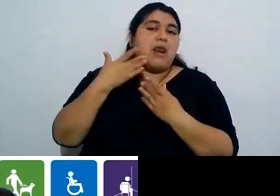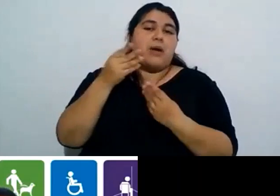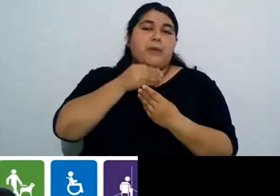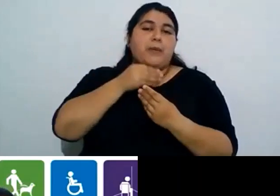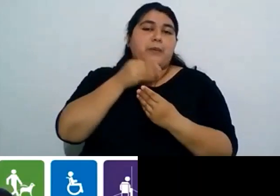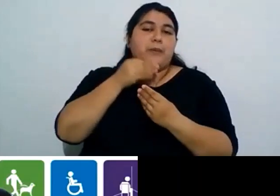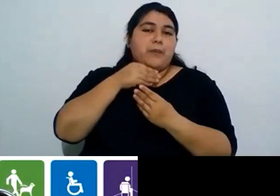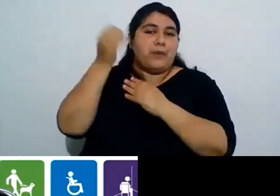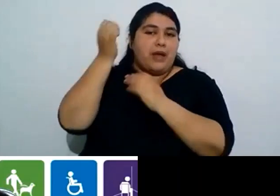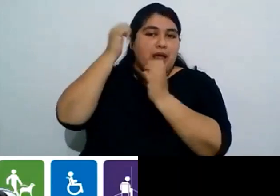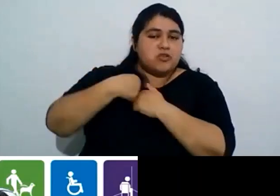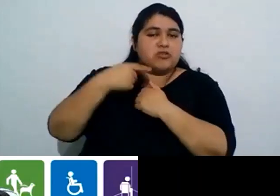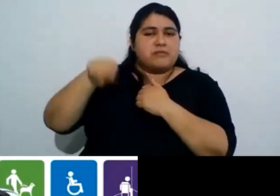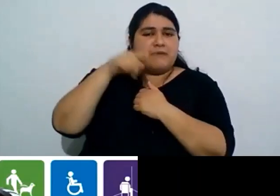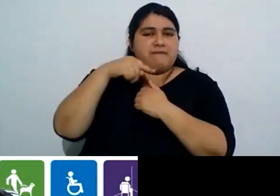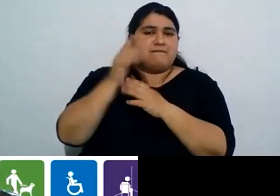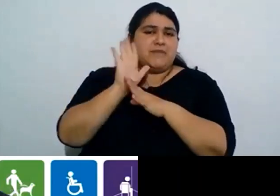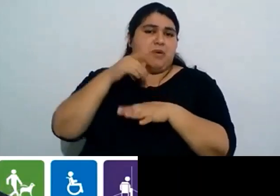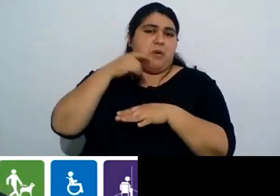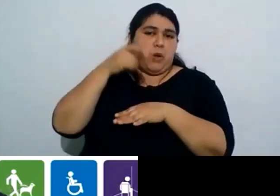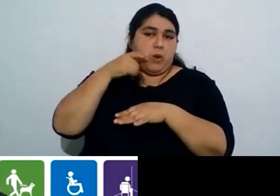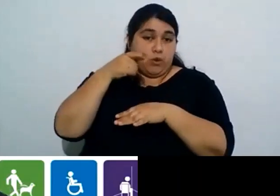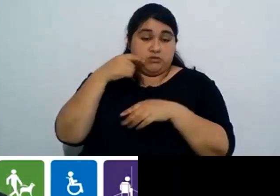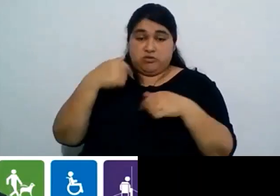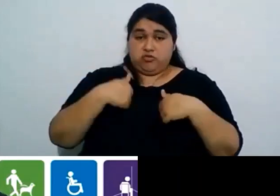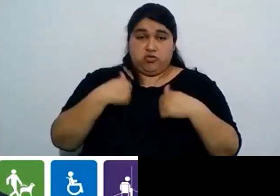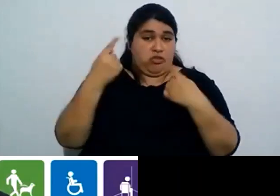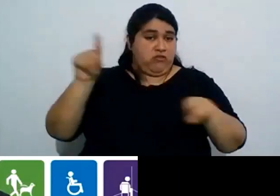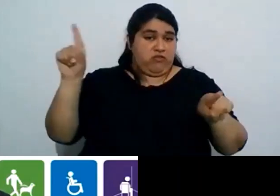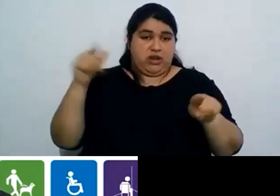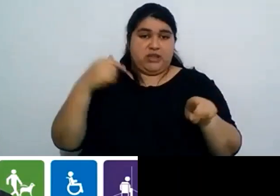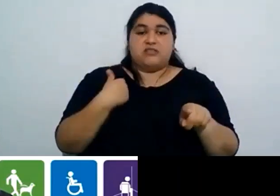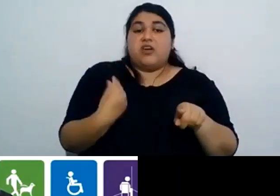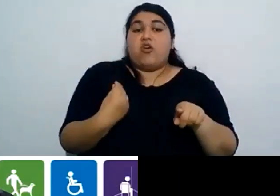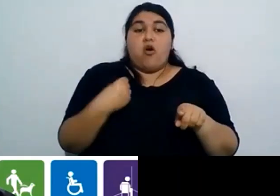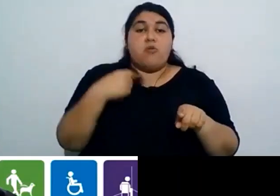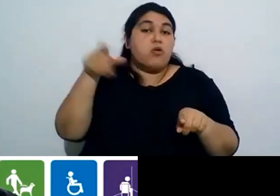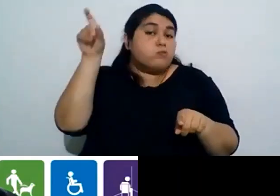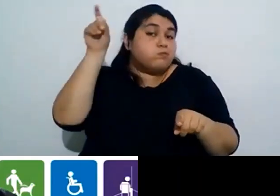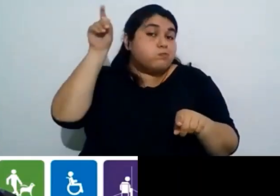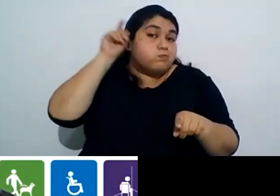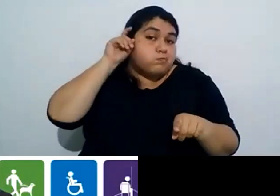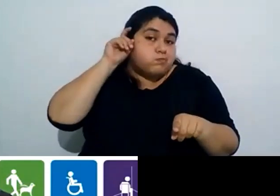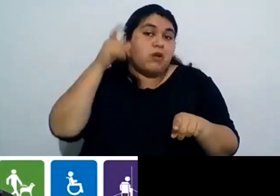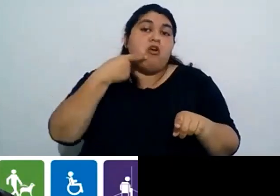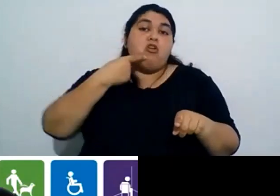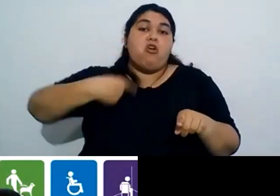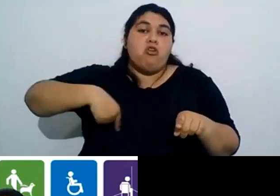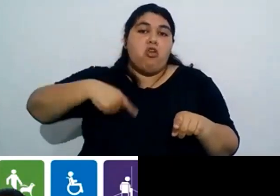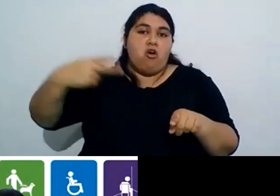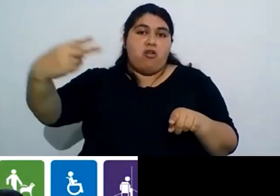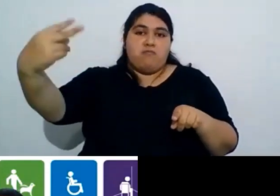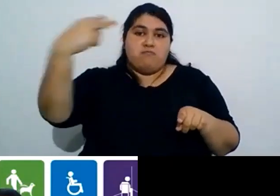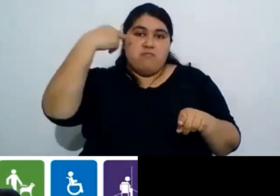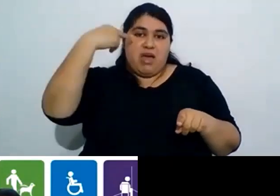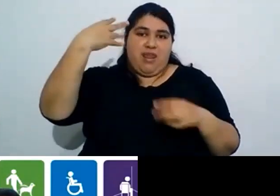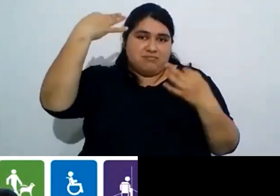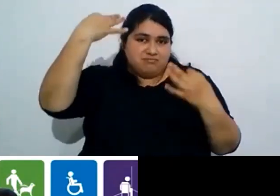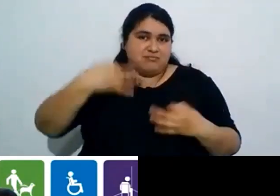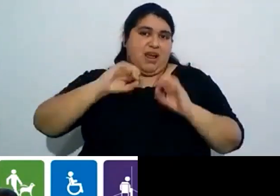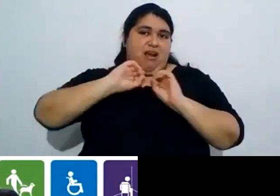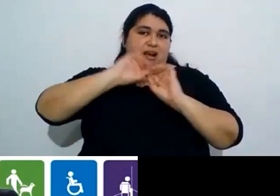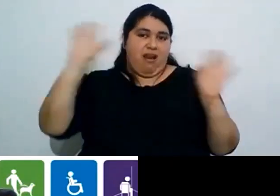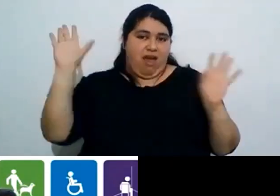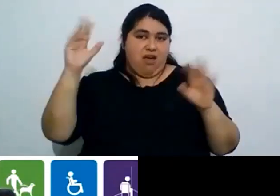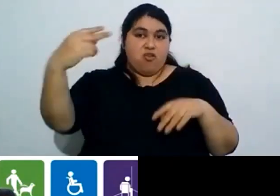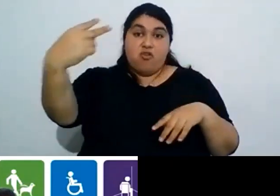con mucha vergüenza. En cambio, en mi caso, lo que yo he hecho es ponerme un color que sea muy visual para que de esta